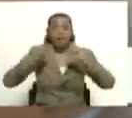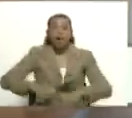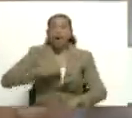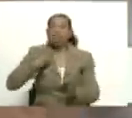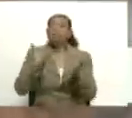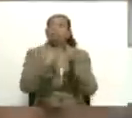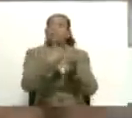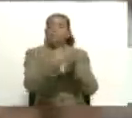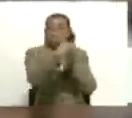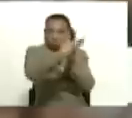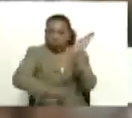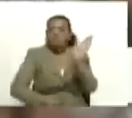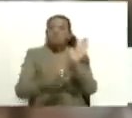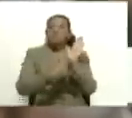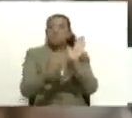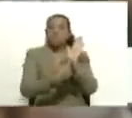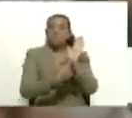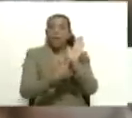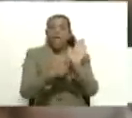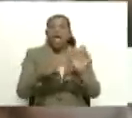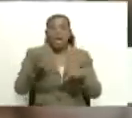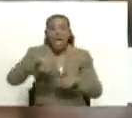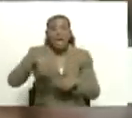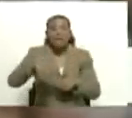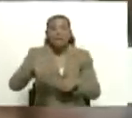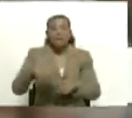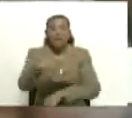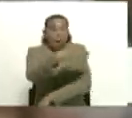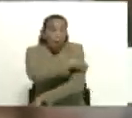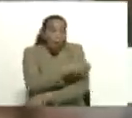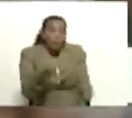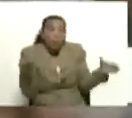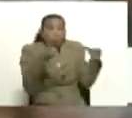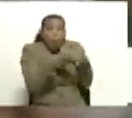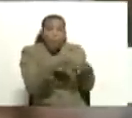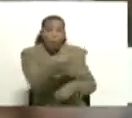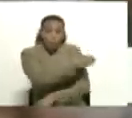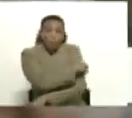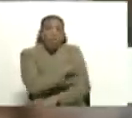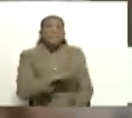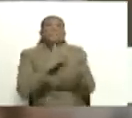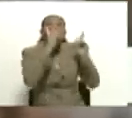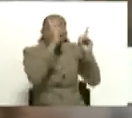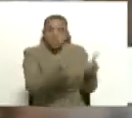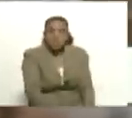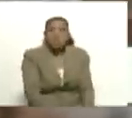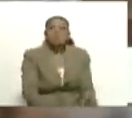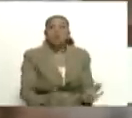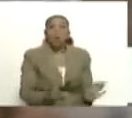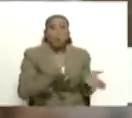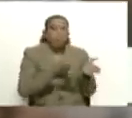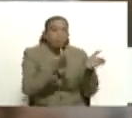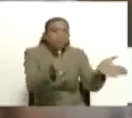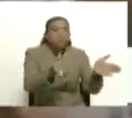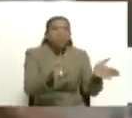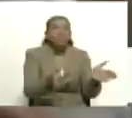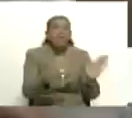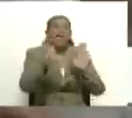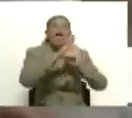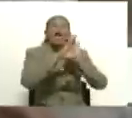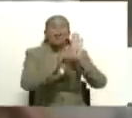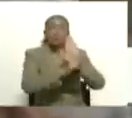constancia que esta fracción de la oposición ha decidido transitar por el camino de la